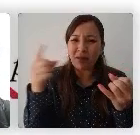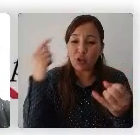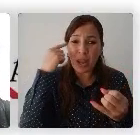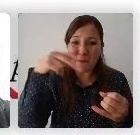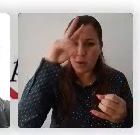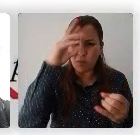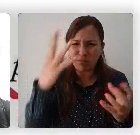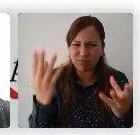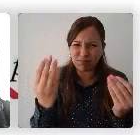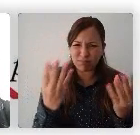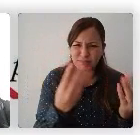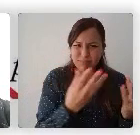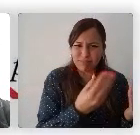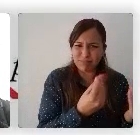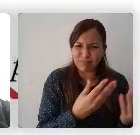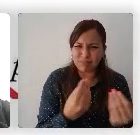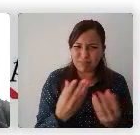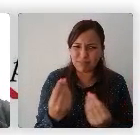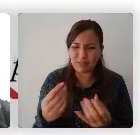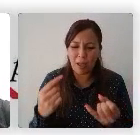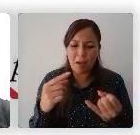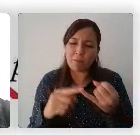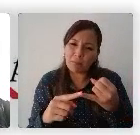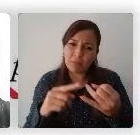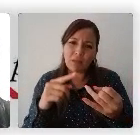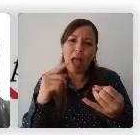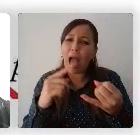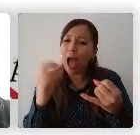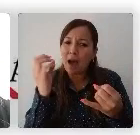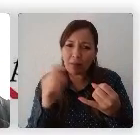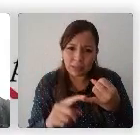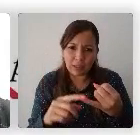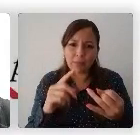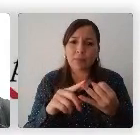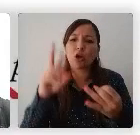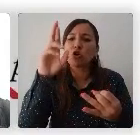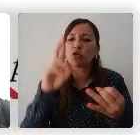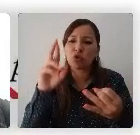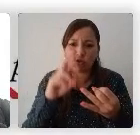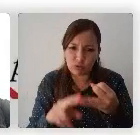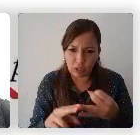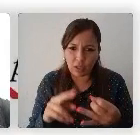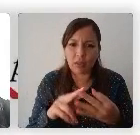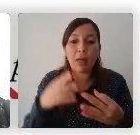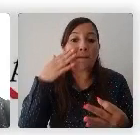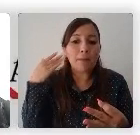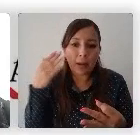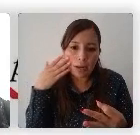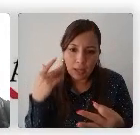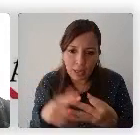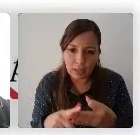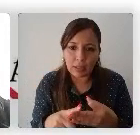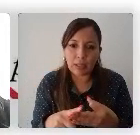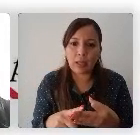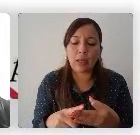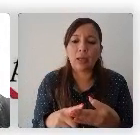los mismos emprendedores, hacen, pues, que sea interesante conocerlo, ¿no? Aprenderlo.